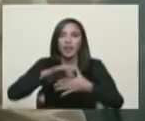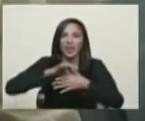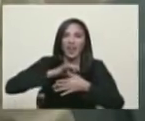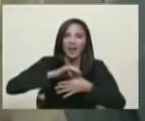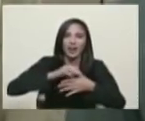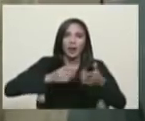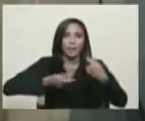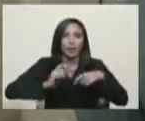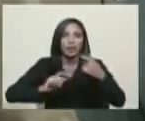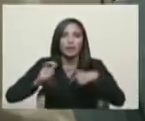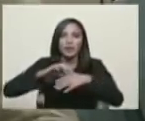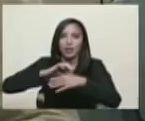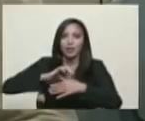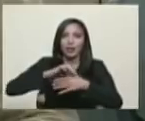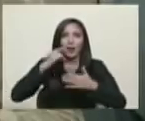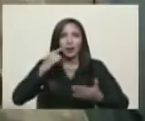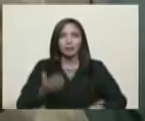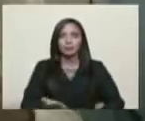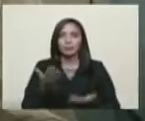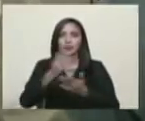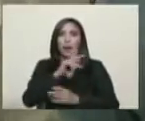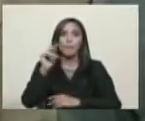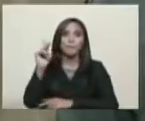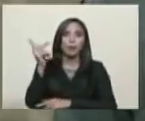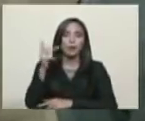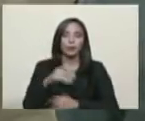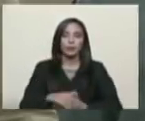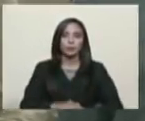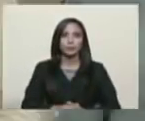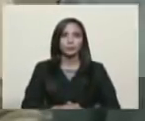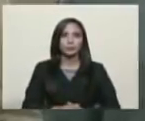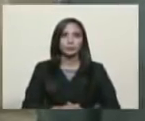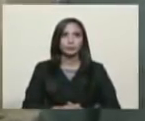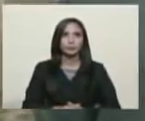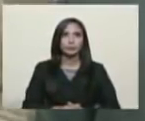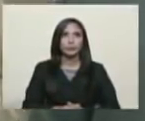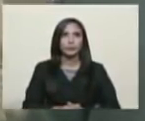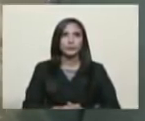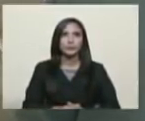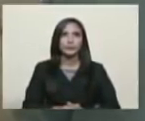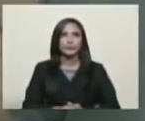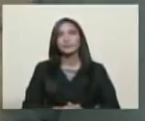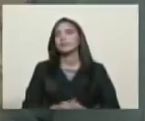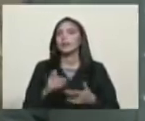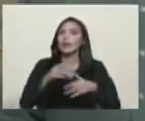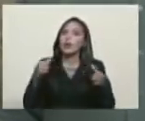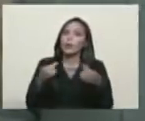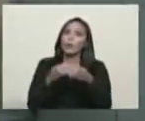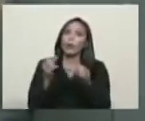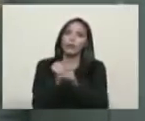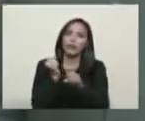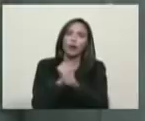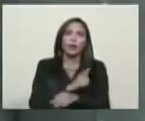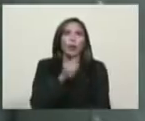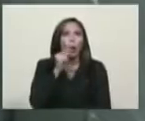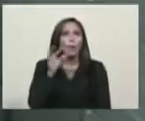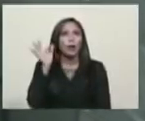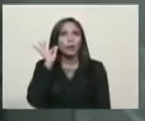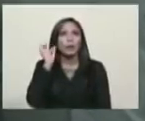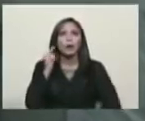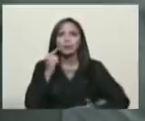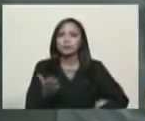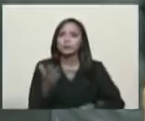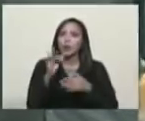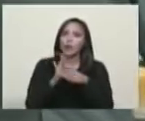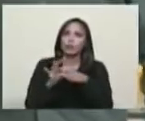beneficio cárnico en la parroquia El Rastro. Nos encontramos acá con los trabajadores y trabajadoras poniendo